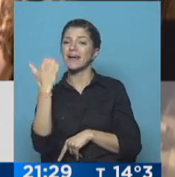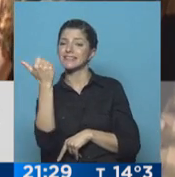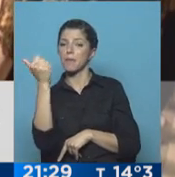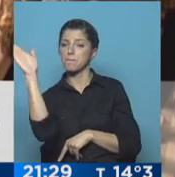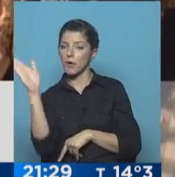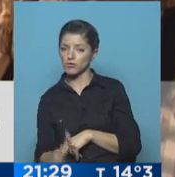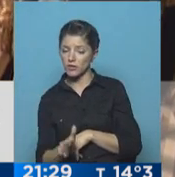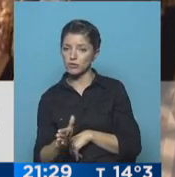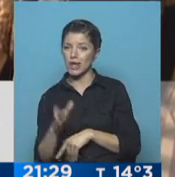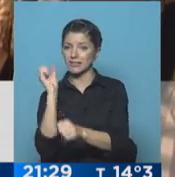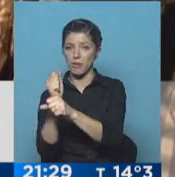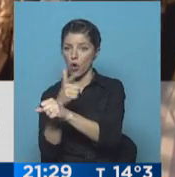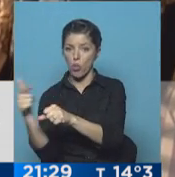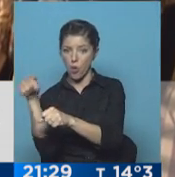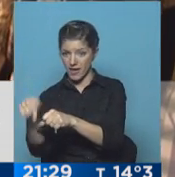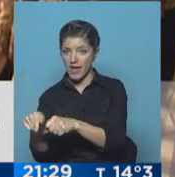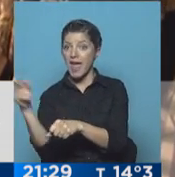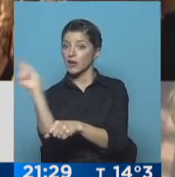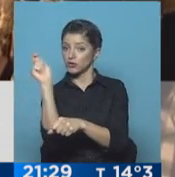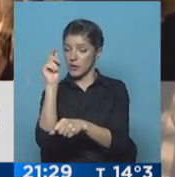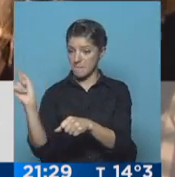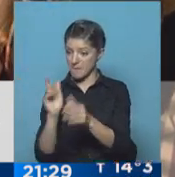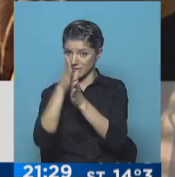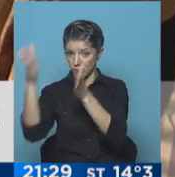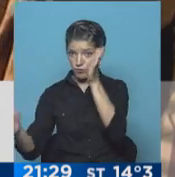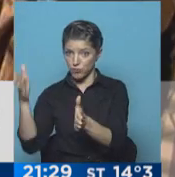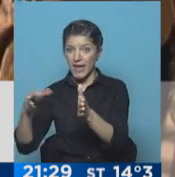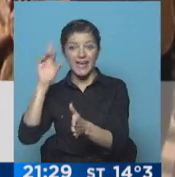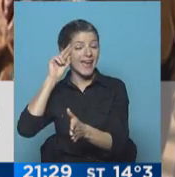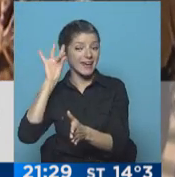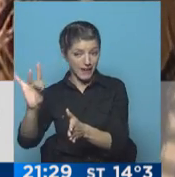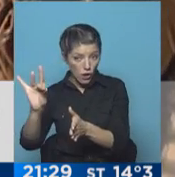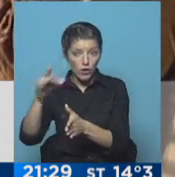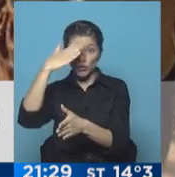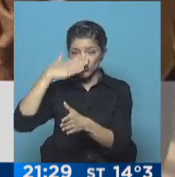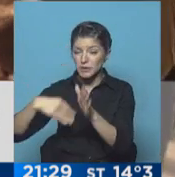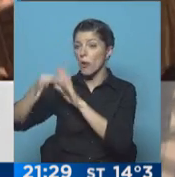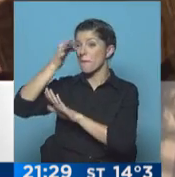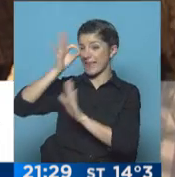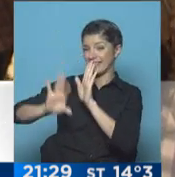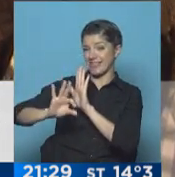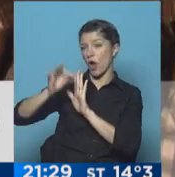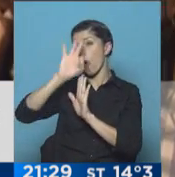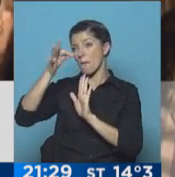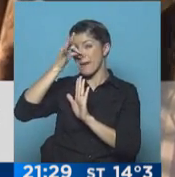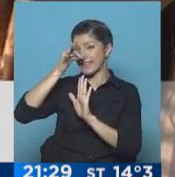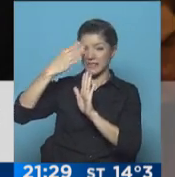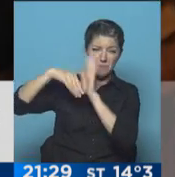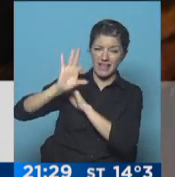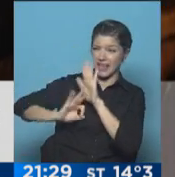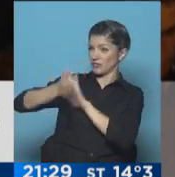6,6% de desocupación de este segundo trimestre que la convierte en récord de los últimos 20 o 20 y pico de